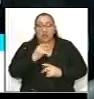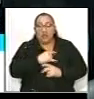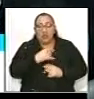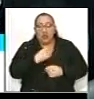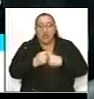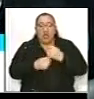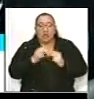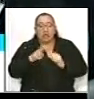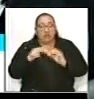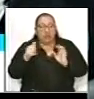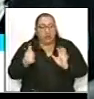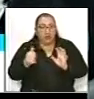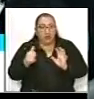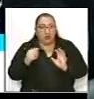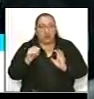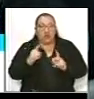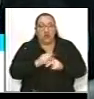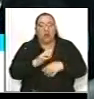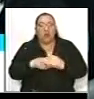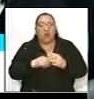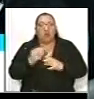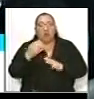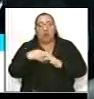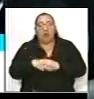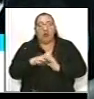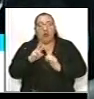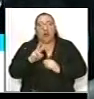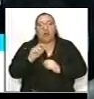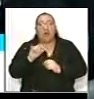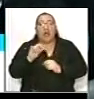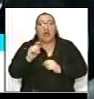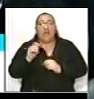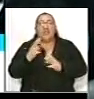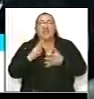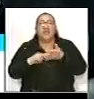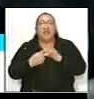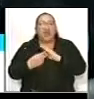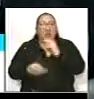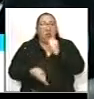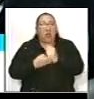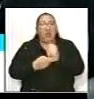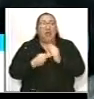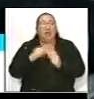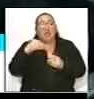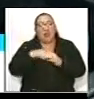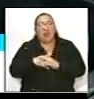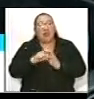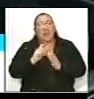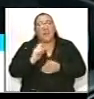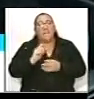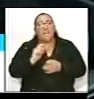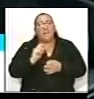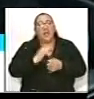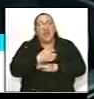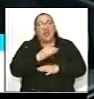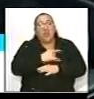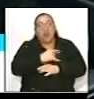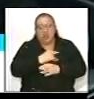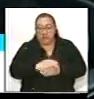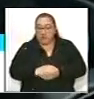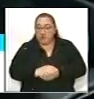año 2006, y reserva de vacantes en institutos, que también se da desde el 2006. Desde ahí